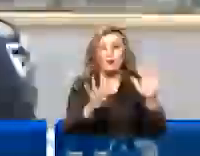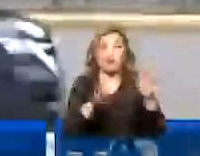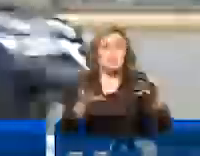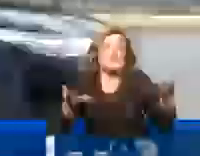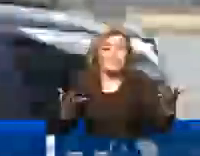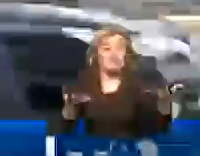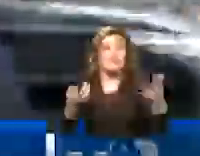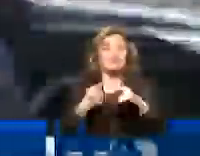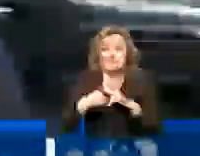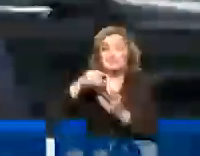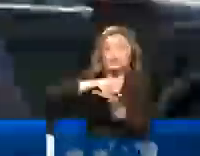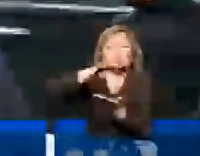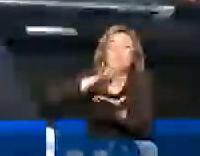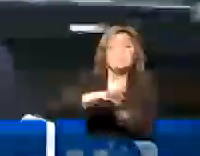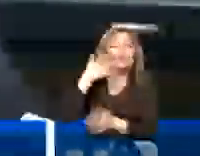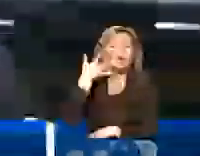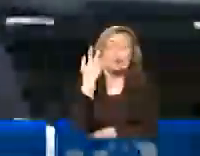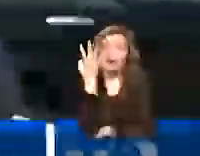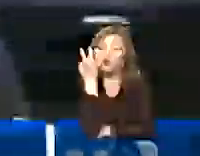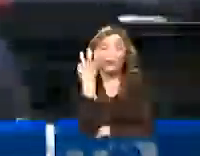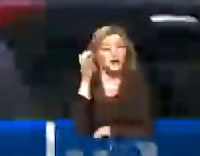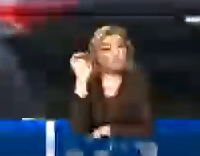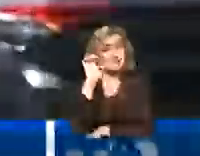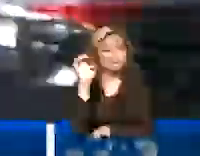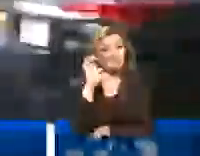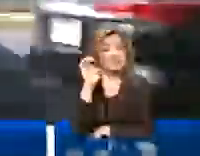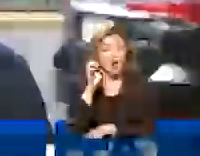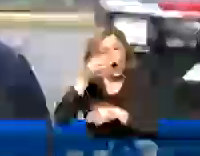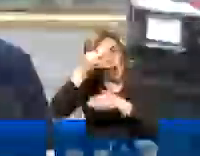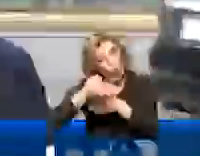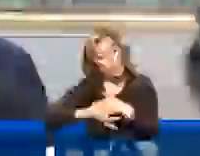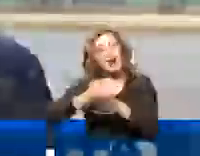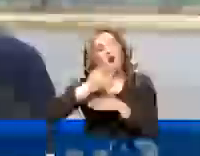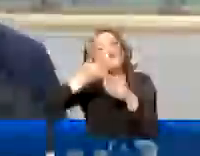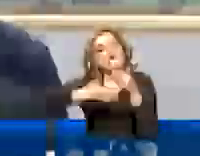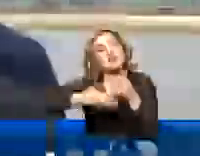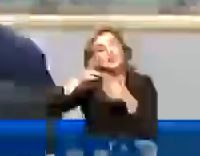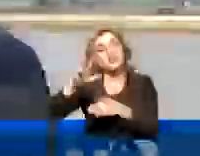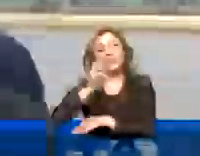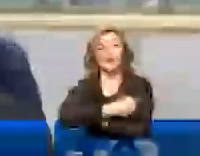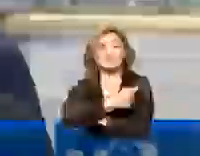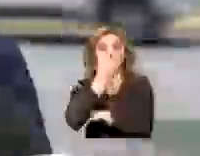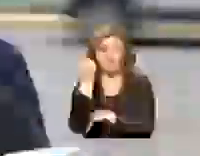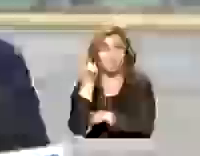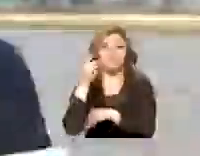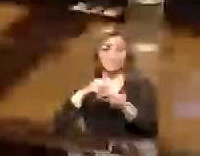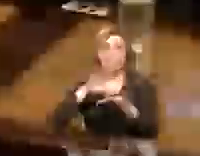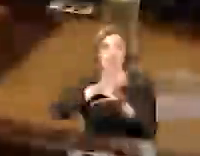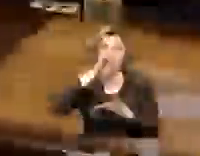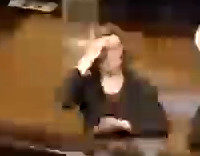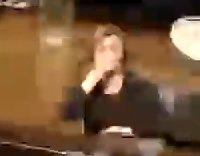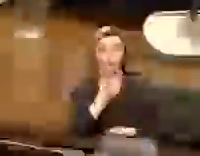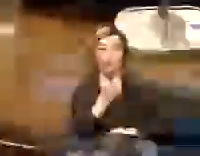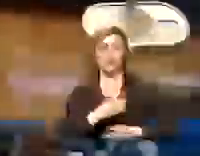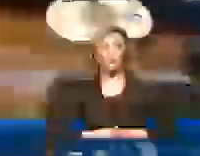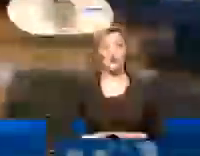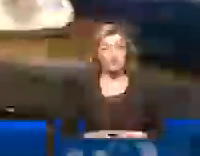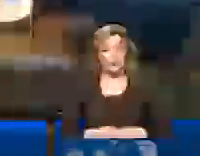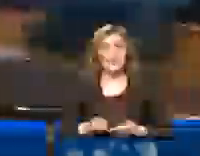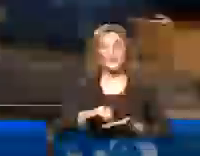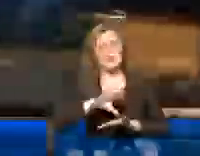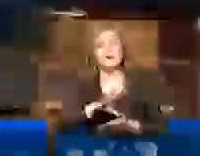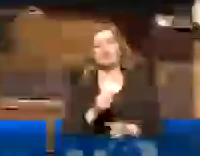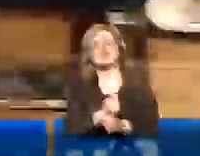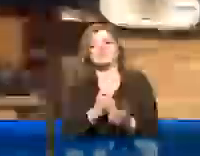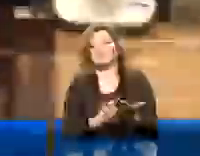entrado en vigencia a partir del 14 de enero, en que se cumplían los 30 días que la Asamblea tenía el plazo para pronunciarse. Lo que debió hacer la Asamblea